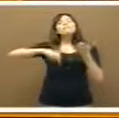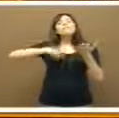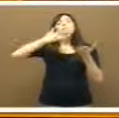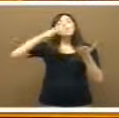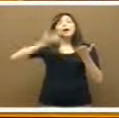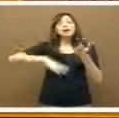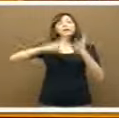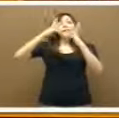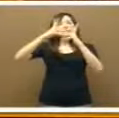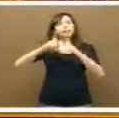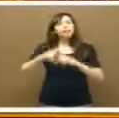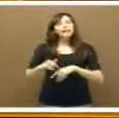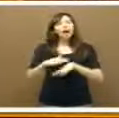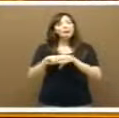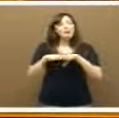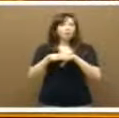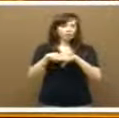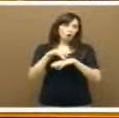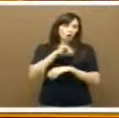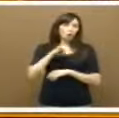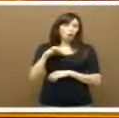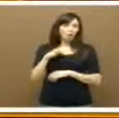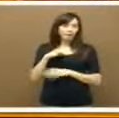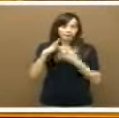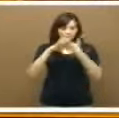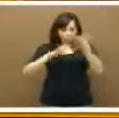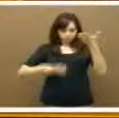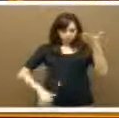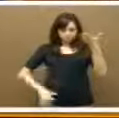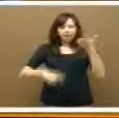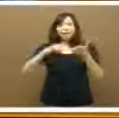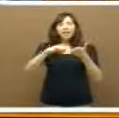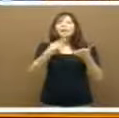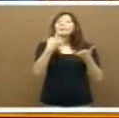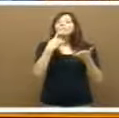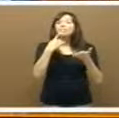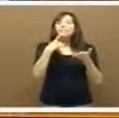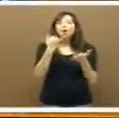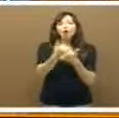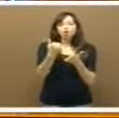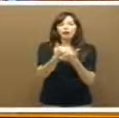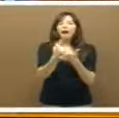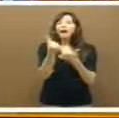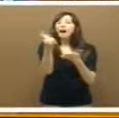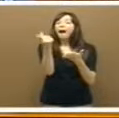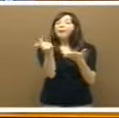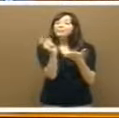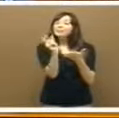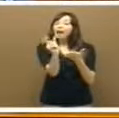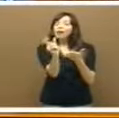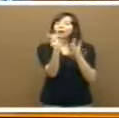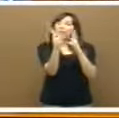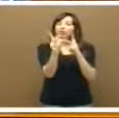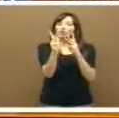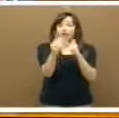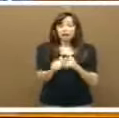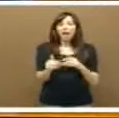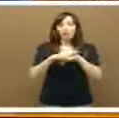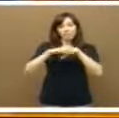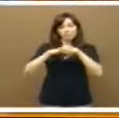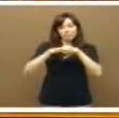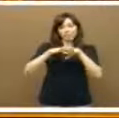Administración Autonómica, dice, para que coste, se informa que el saldo de la tesorería de la Administración de la Comunidad